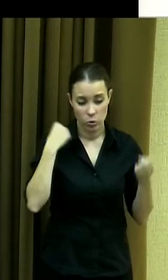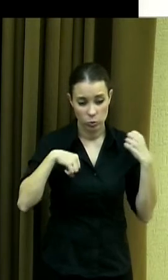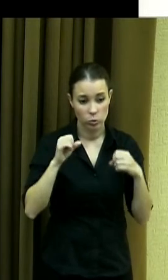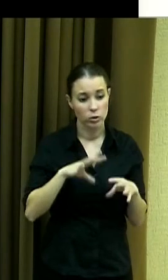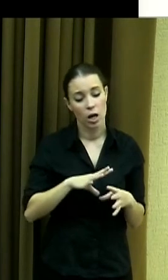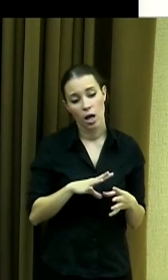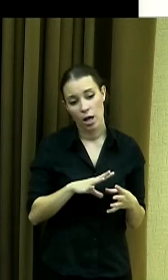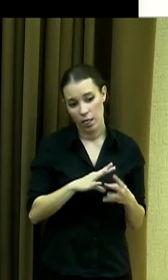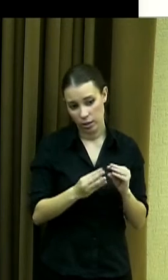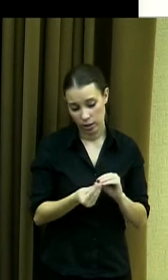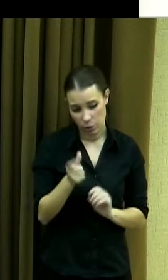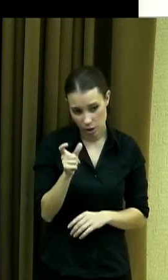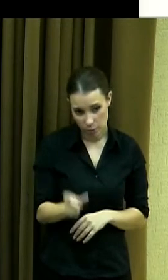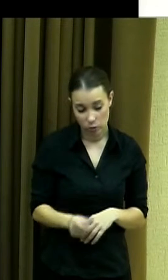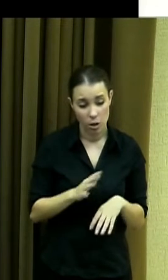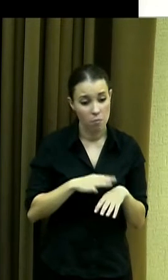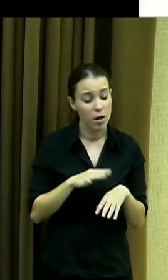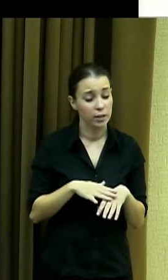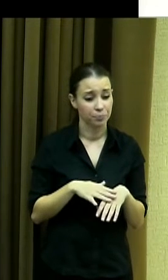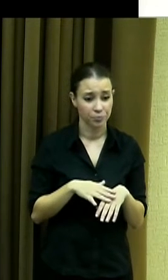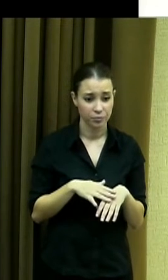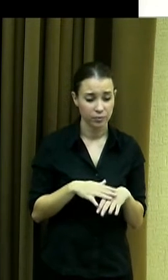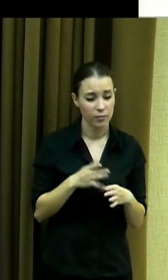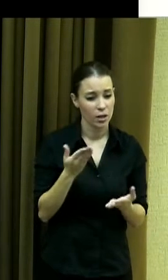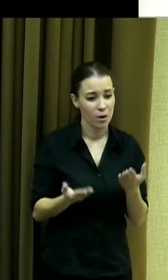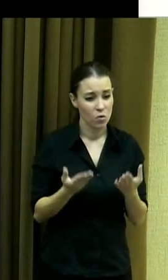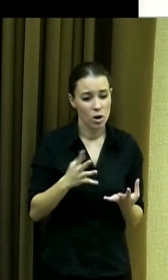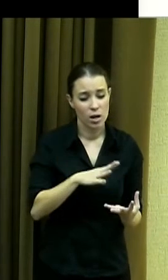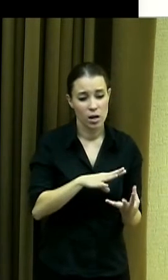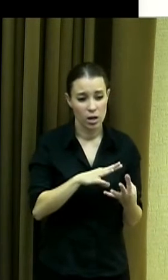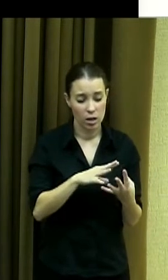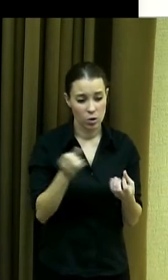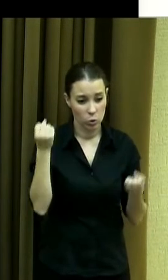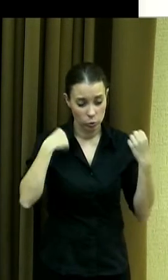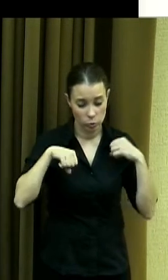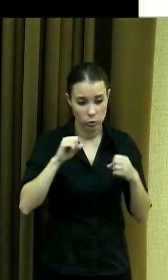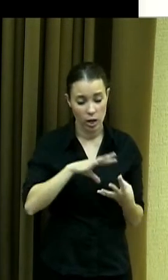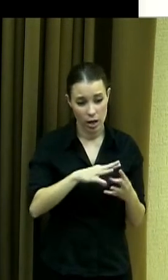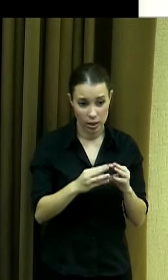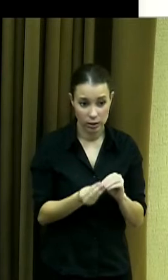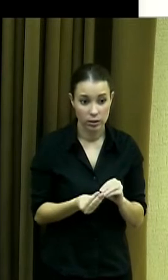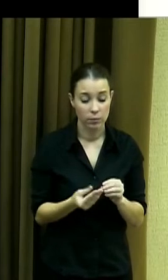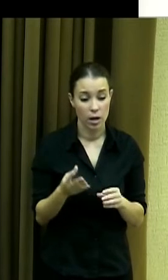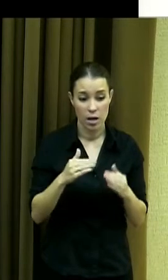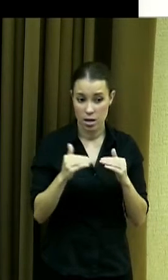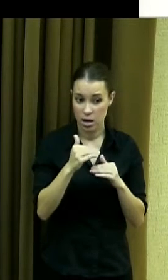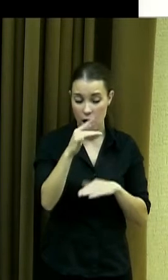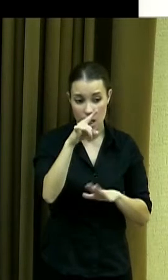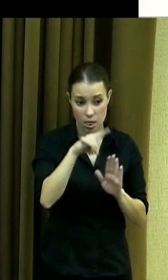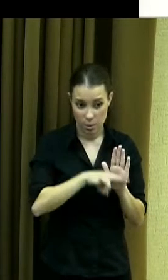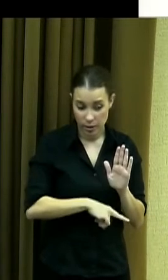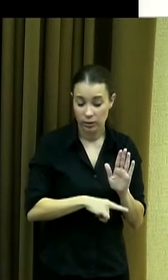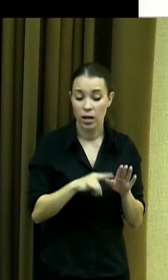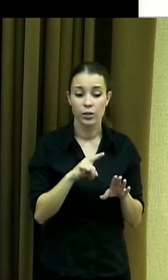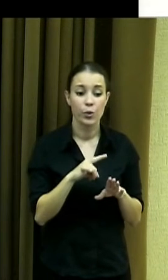persona. Para evaluar esas conductas adaptativas también disponemos de una serie de escalas y de inventarios que nos